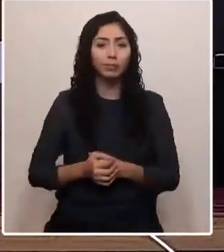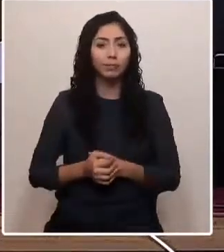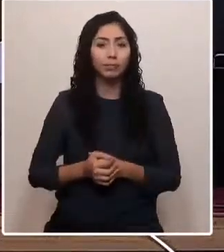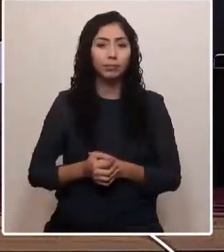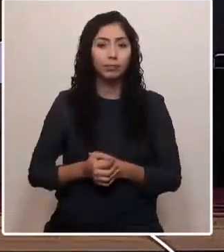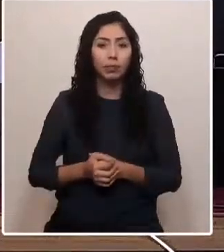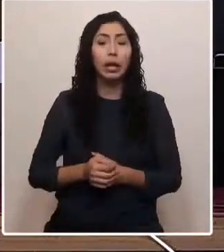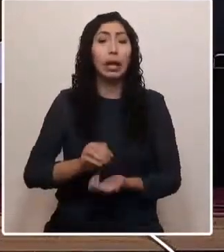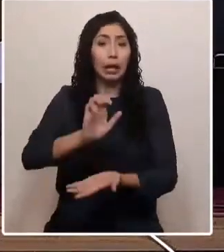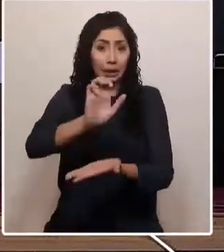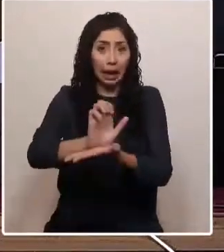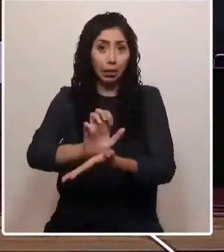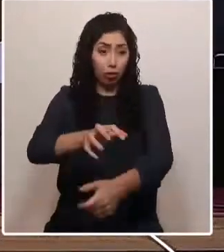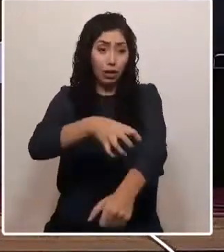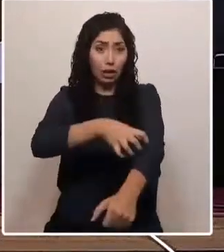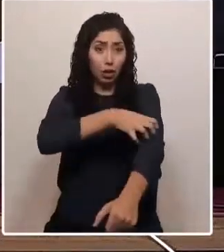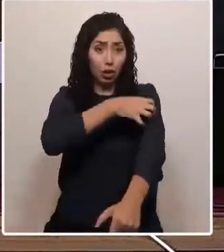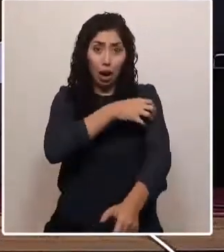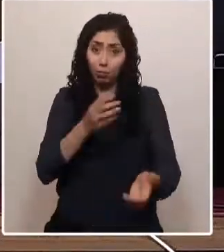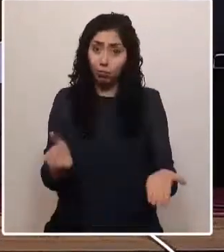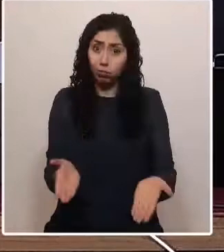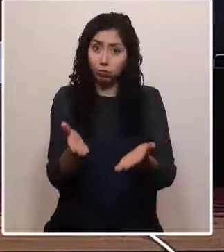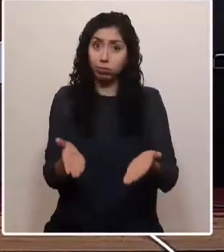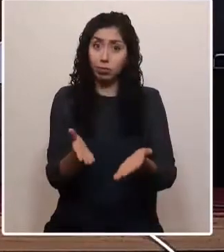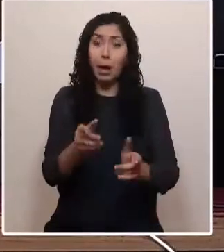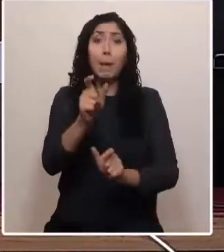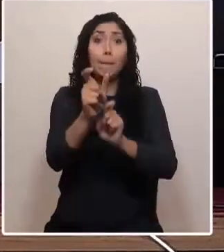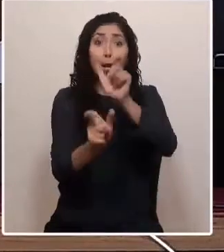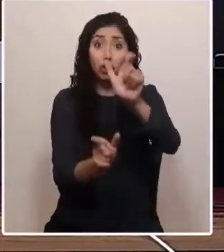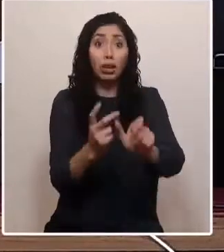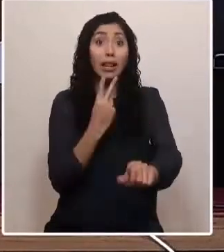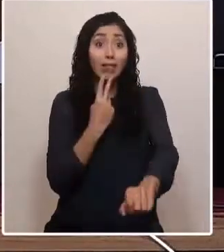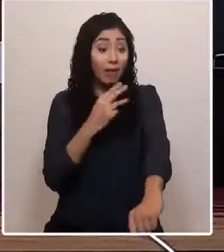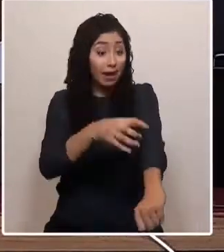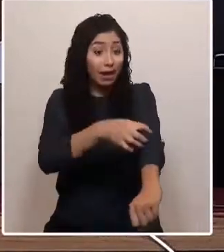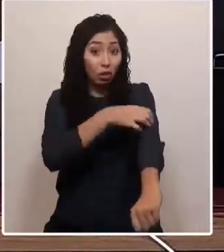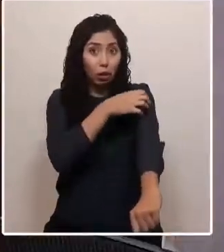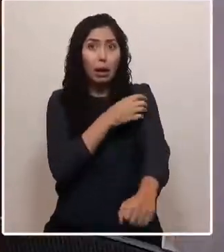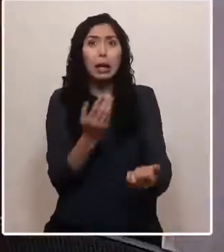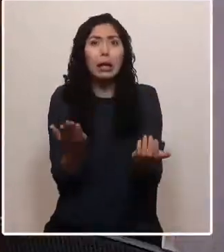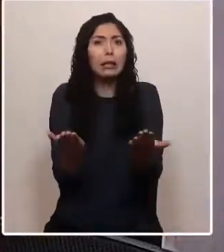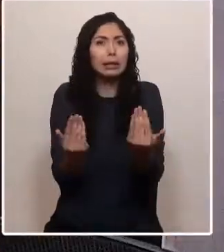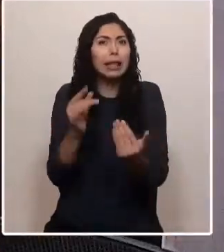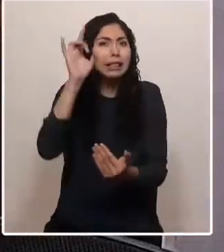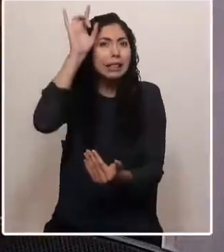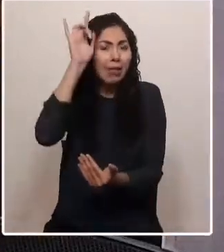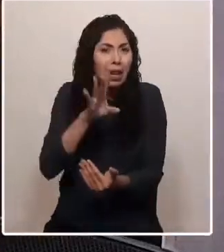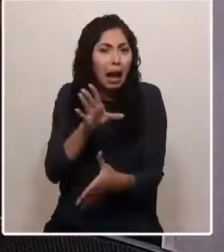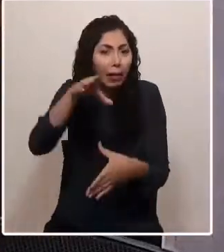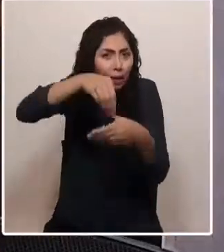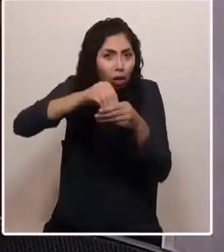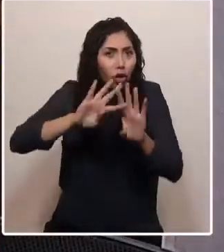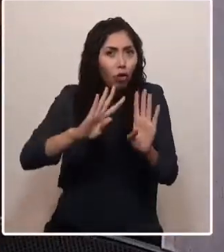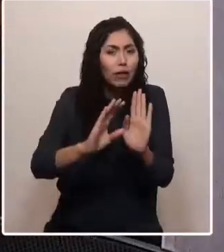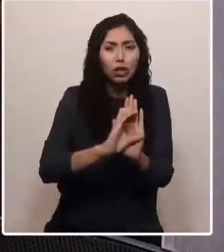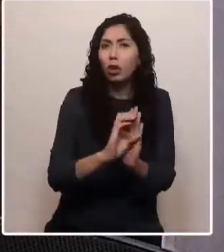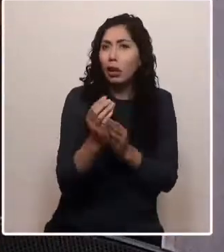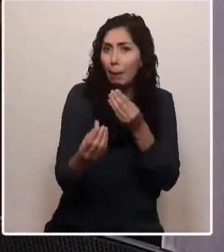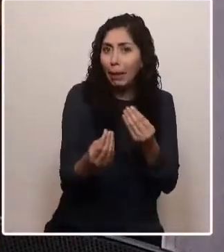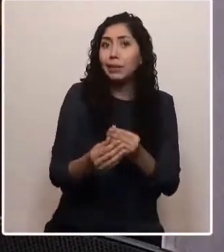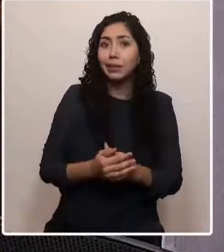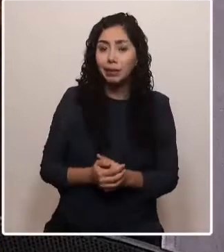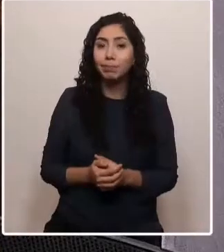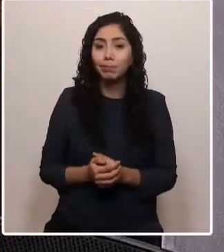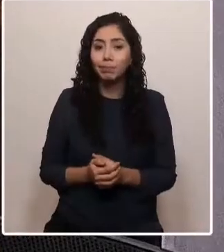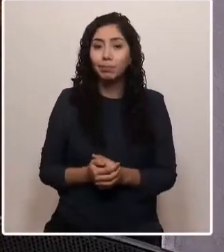Estado regional. Las personas de las regiones también necesitan saber lo que está pasando en la convención y estos son fondos compartidos